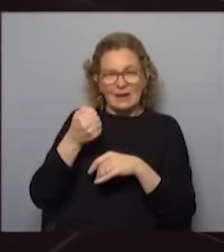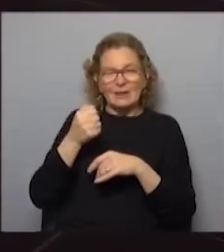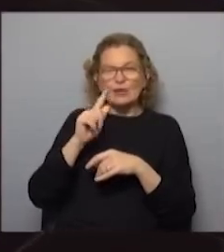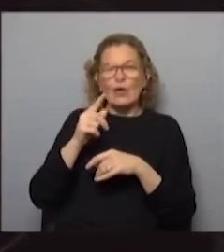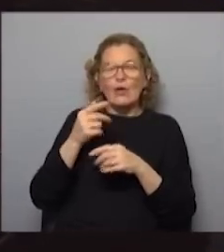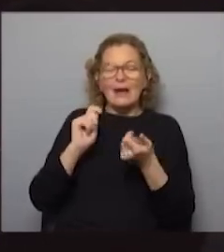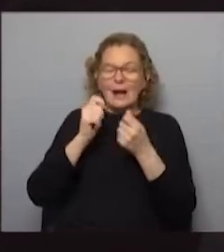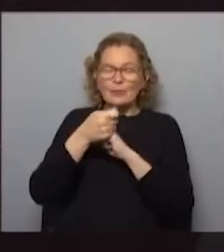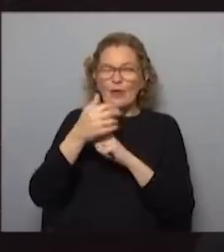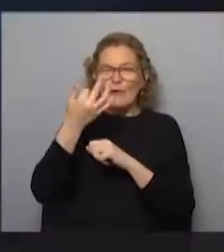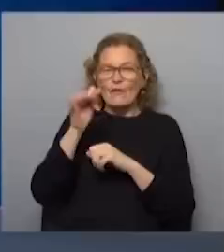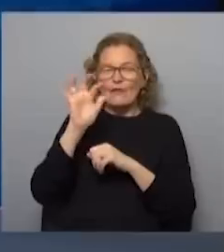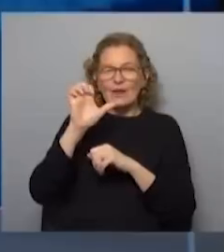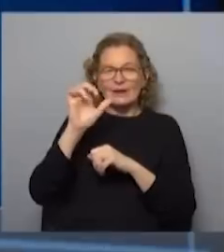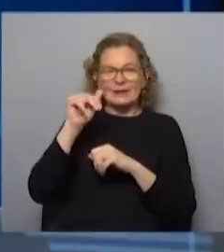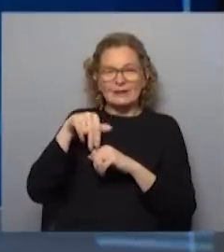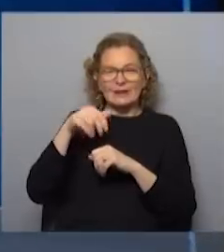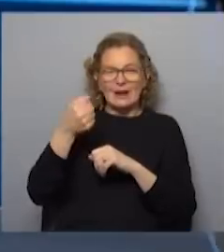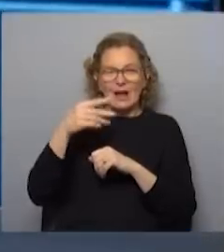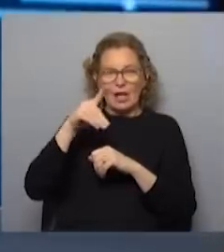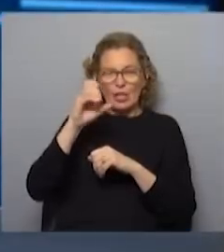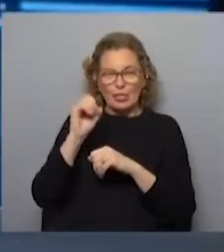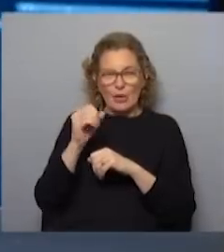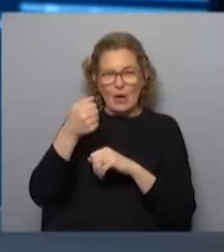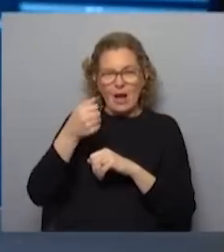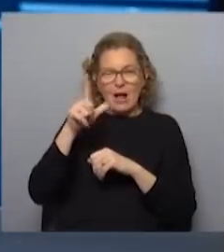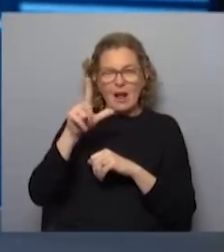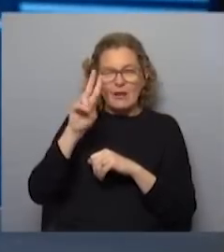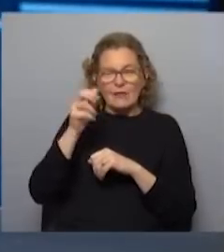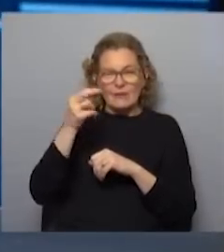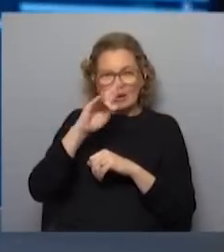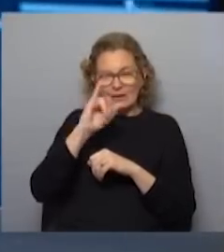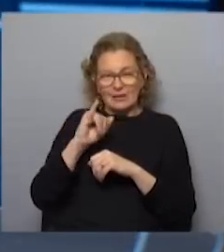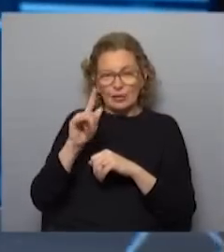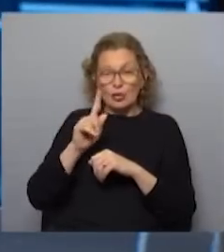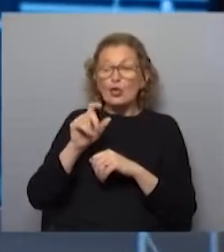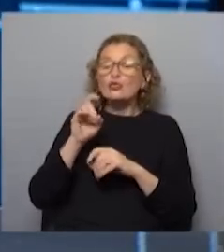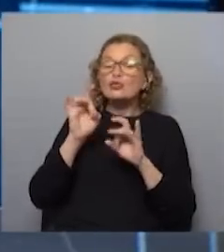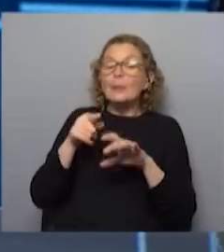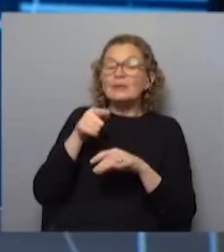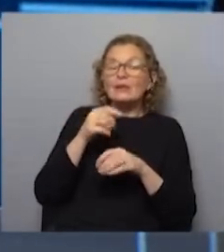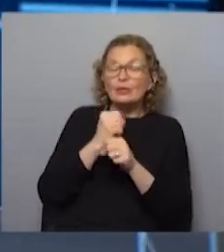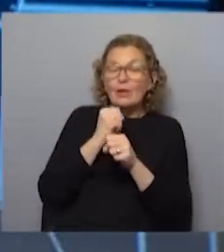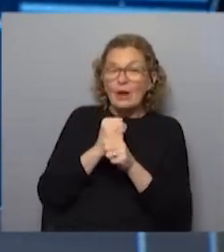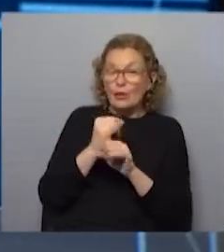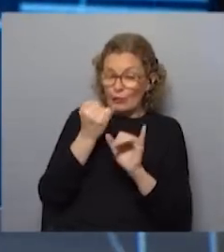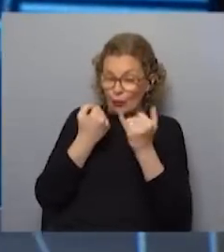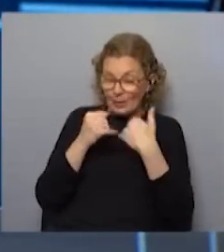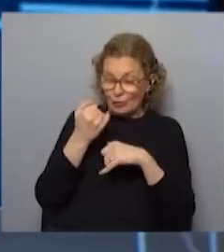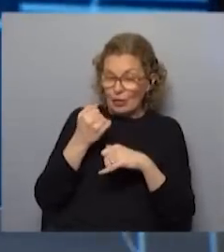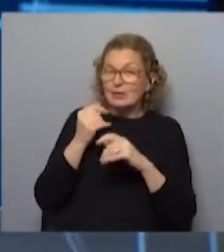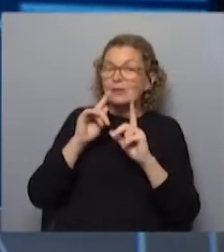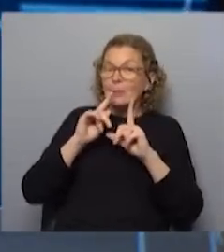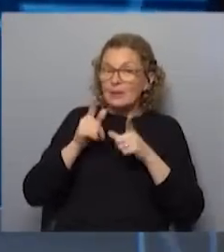que era como representaba en las tareas de infiltración no hizo solamente esas tareas también de información también